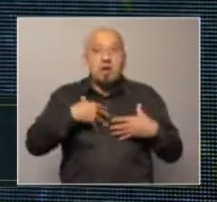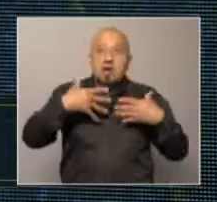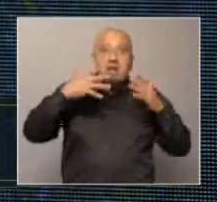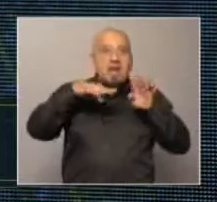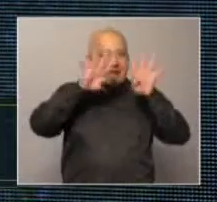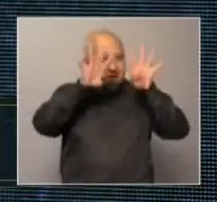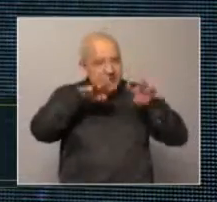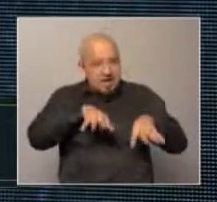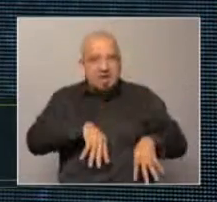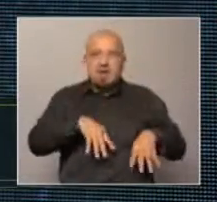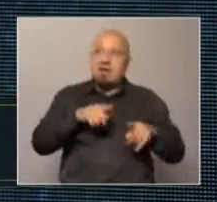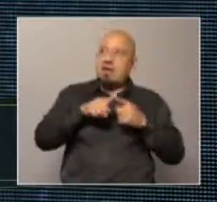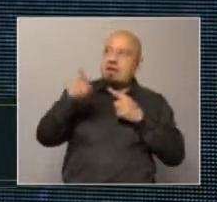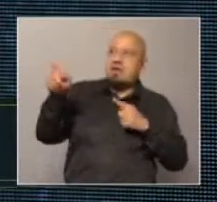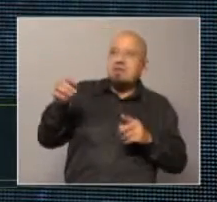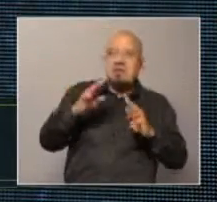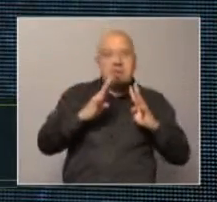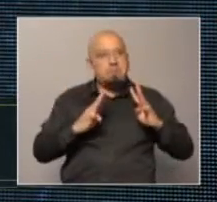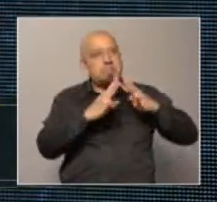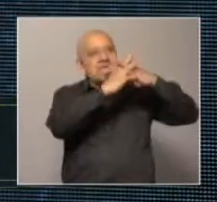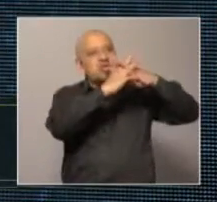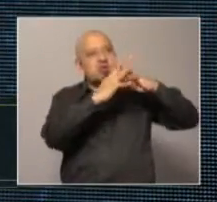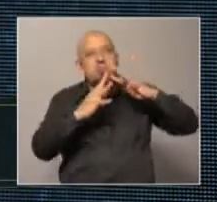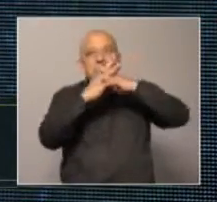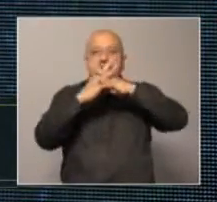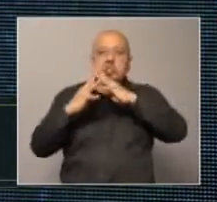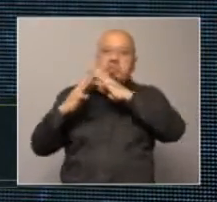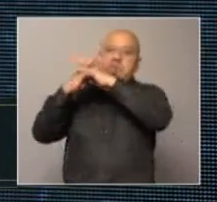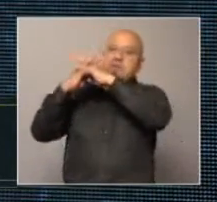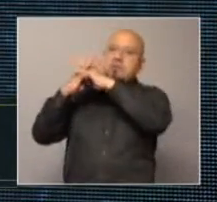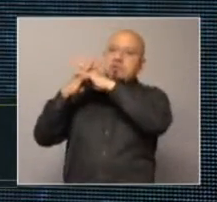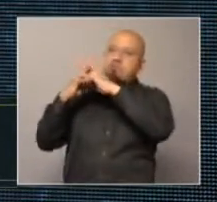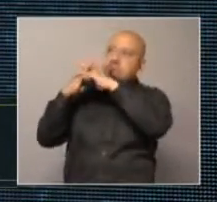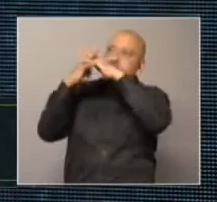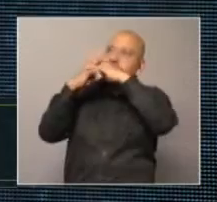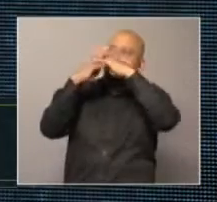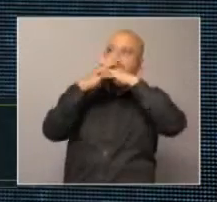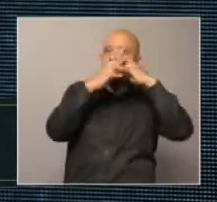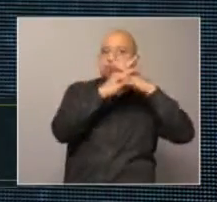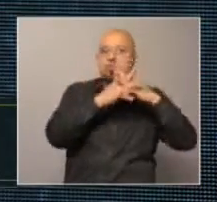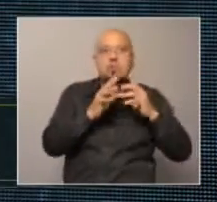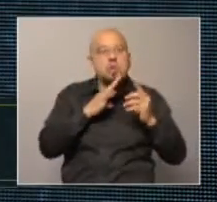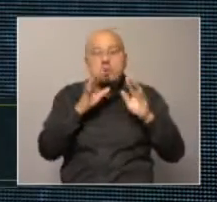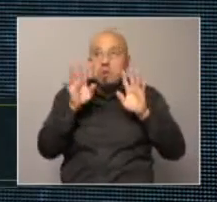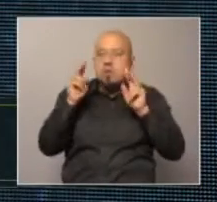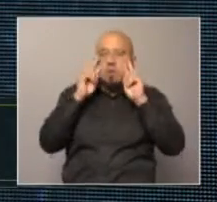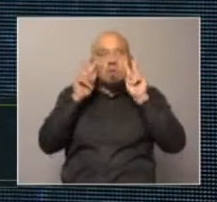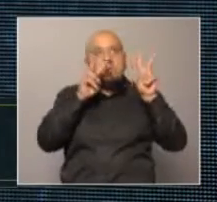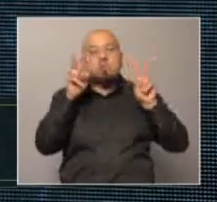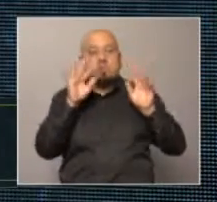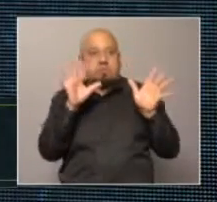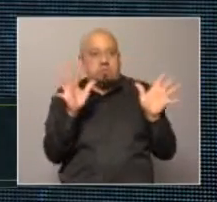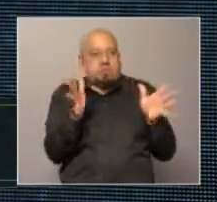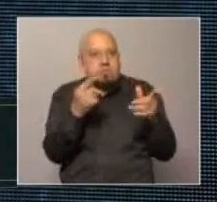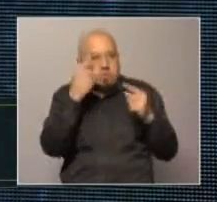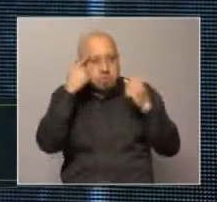rejas, serpentinas, ¿no? O sea, que contacto, ¿no? Construye, digamos, una dinámica, una